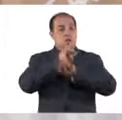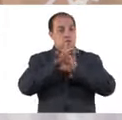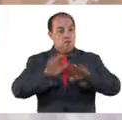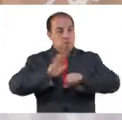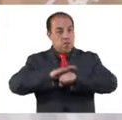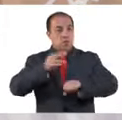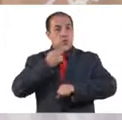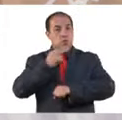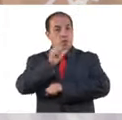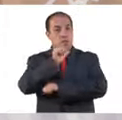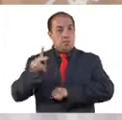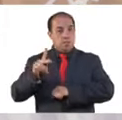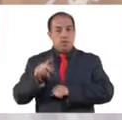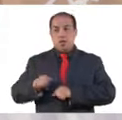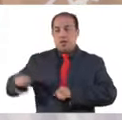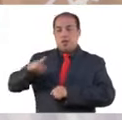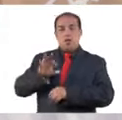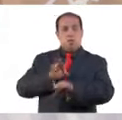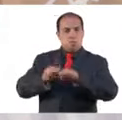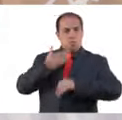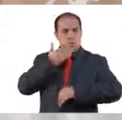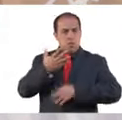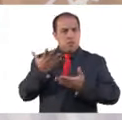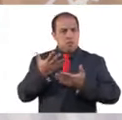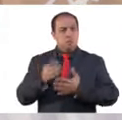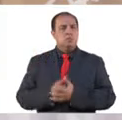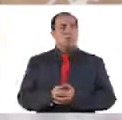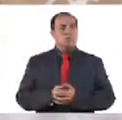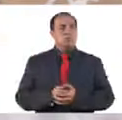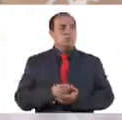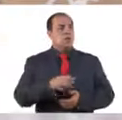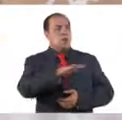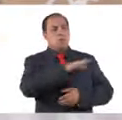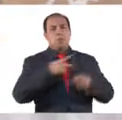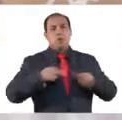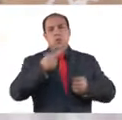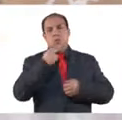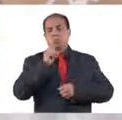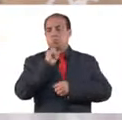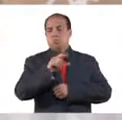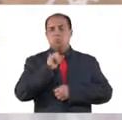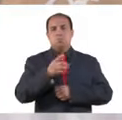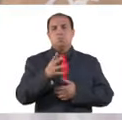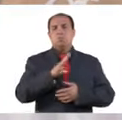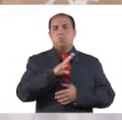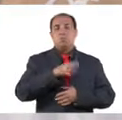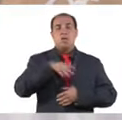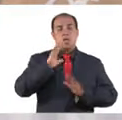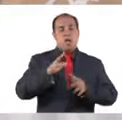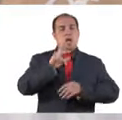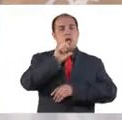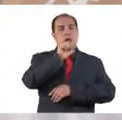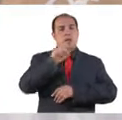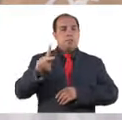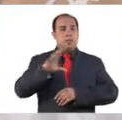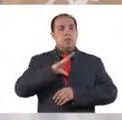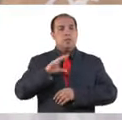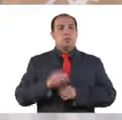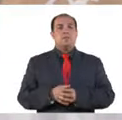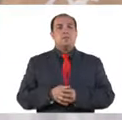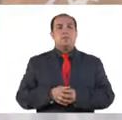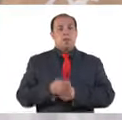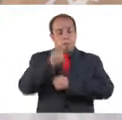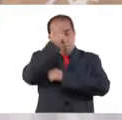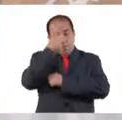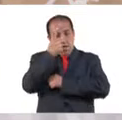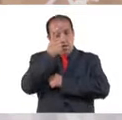Tiene muchas ventajas para el taxista y muchas ventajas para el usuario. Pero ya está ahí la aplicación, la desarrollamos en el gobierno